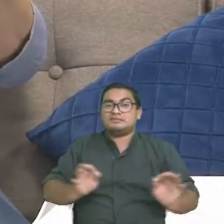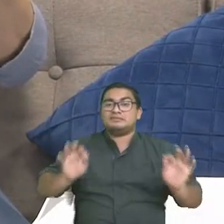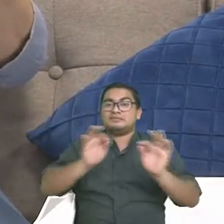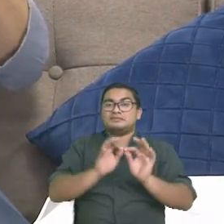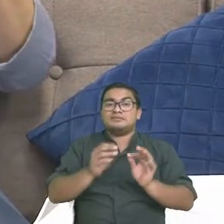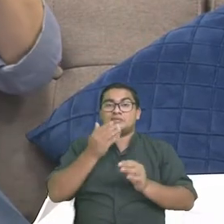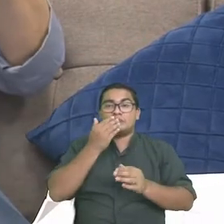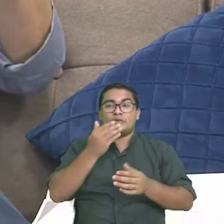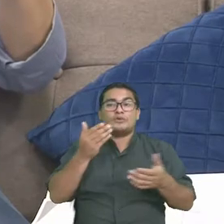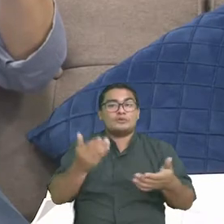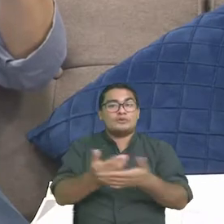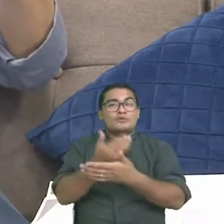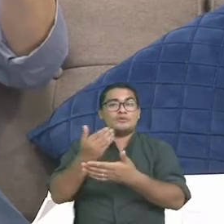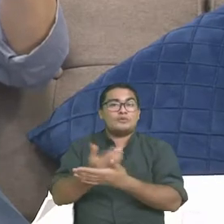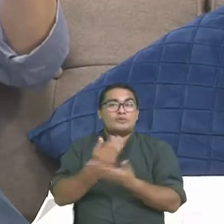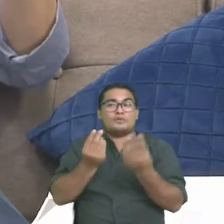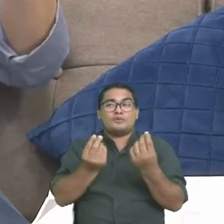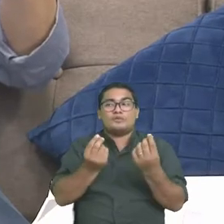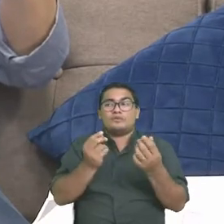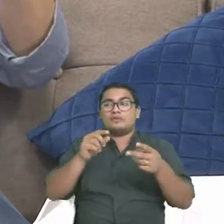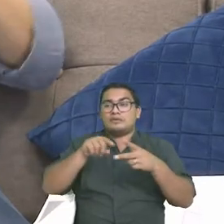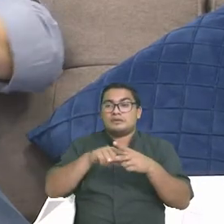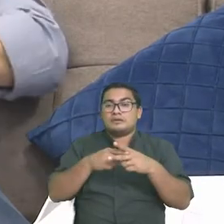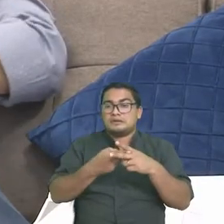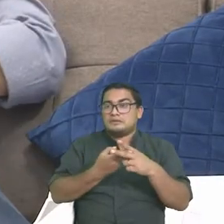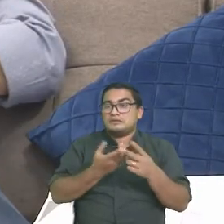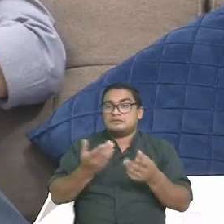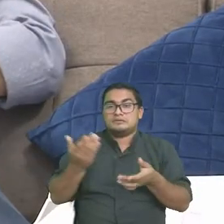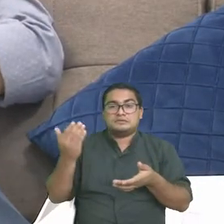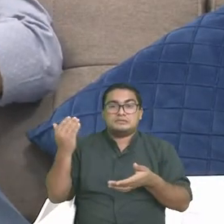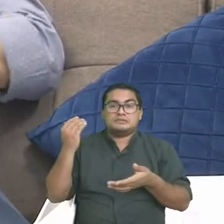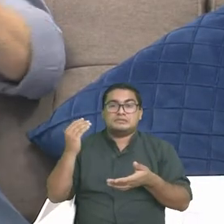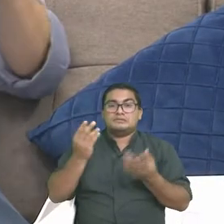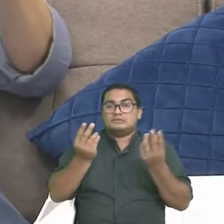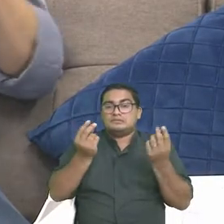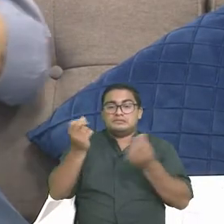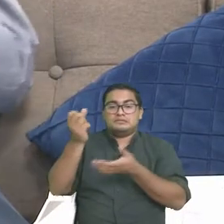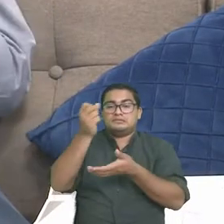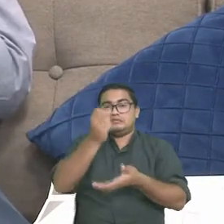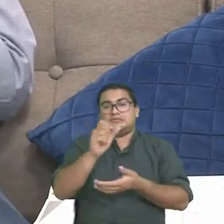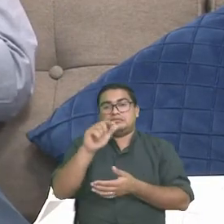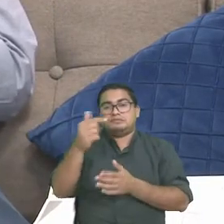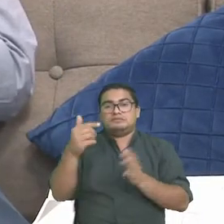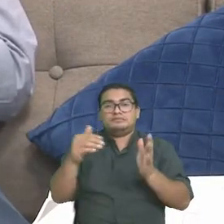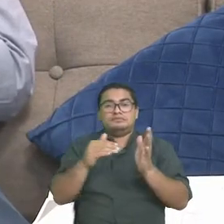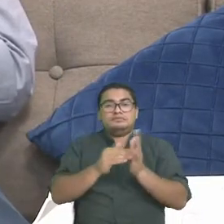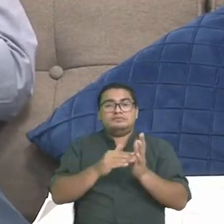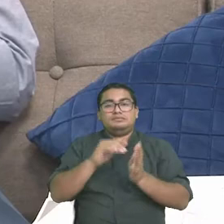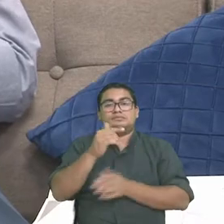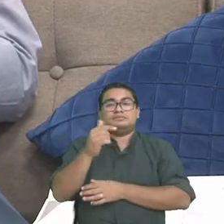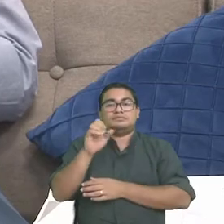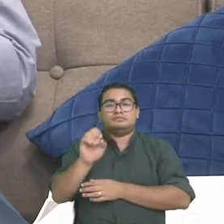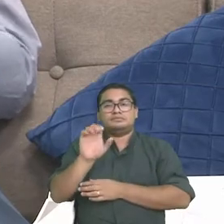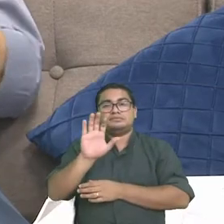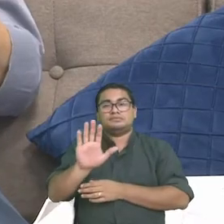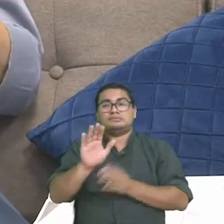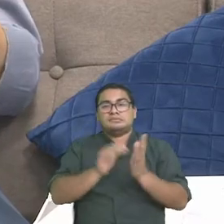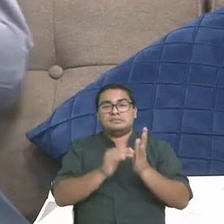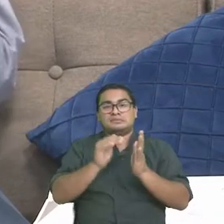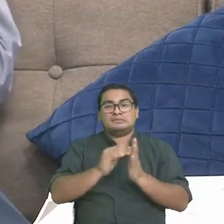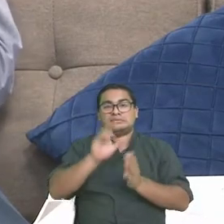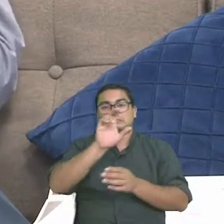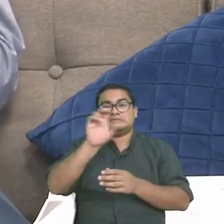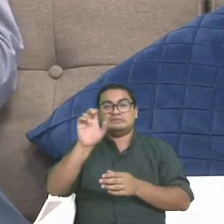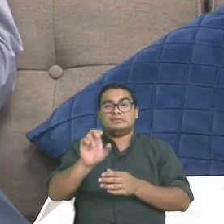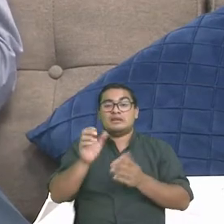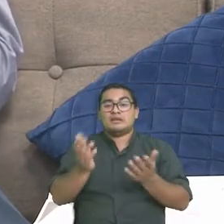riqueza. Nosotros empezamos con una inversión de capital de 7.705 millones de córdoba y hoy la tenemos